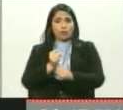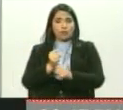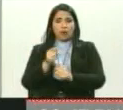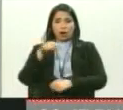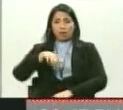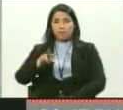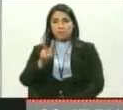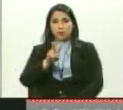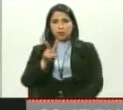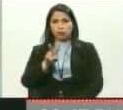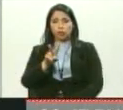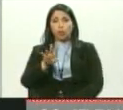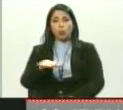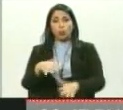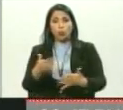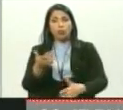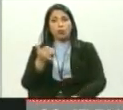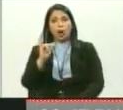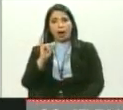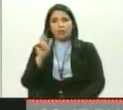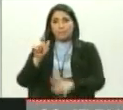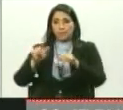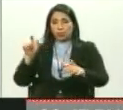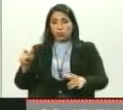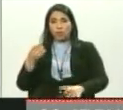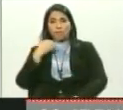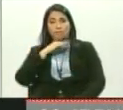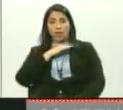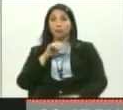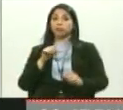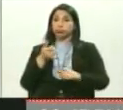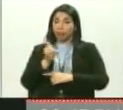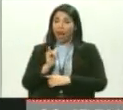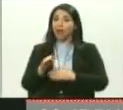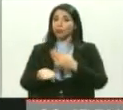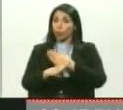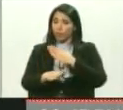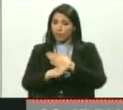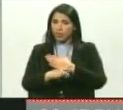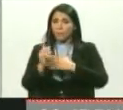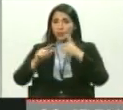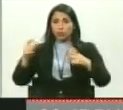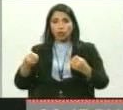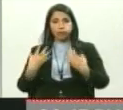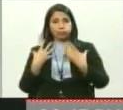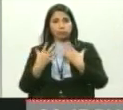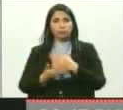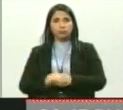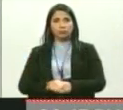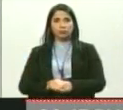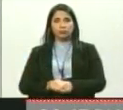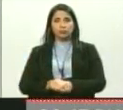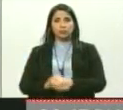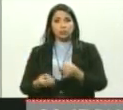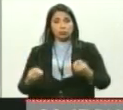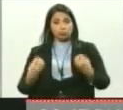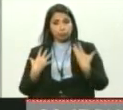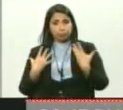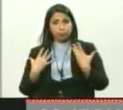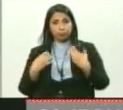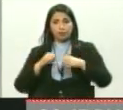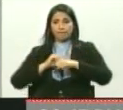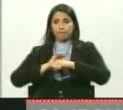y mientras existan casos que van a seguir existiendo, casos de infectados con